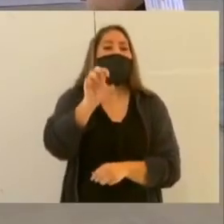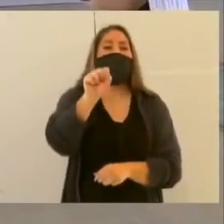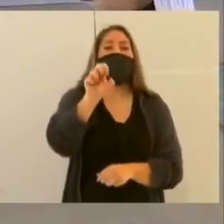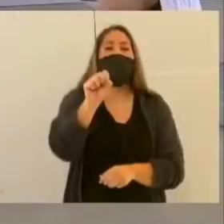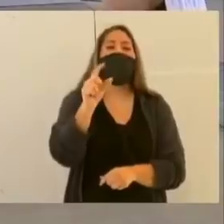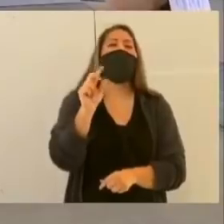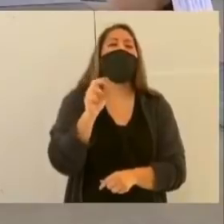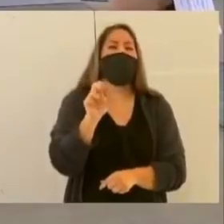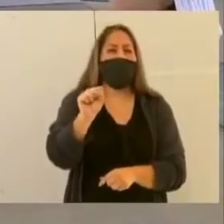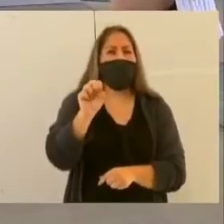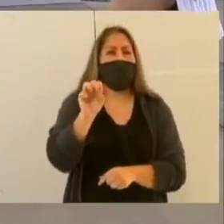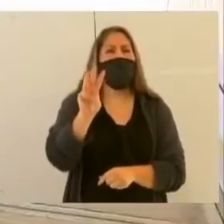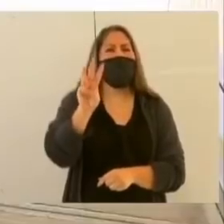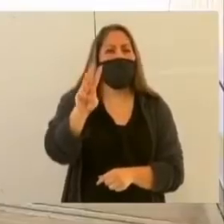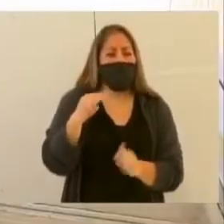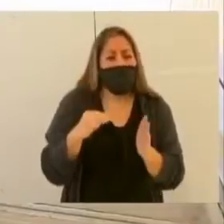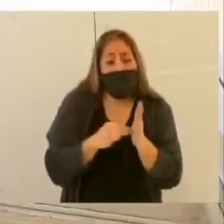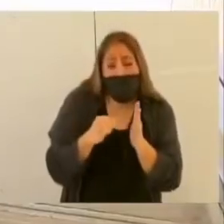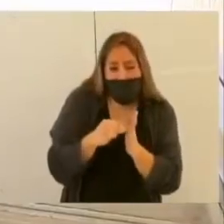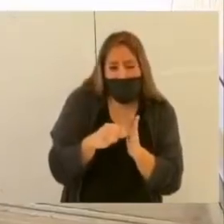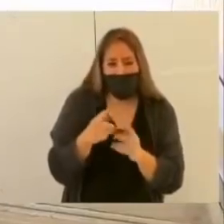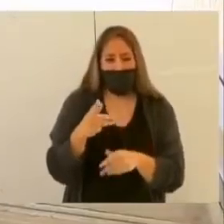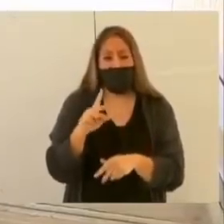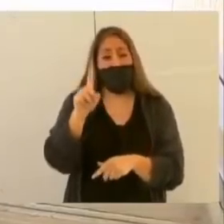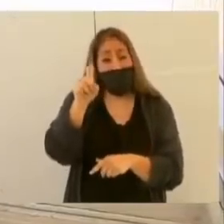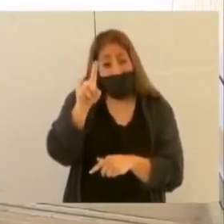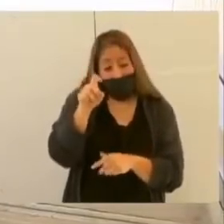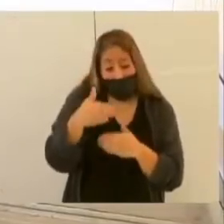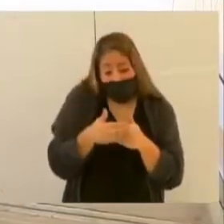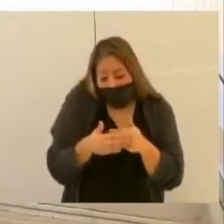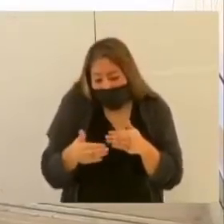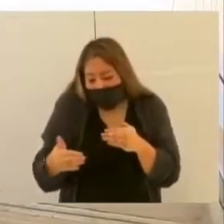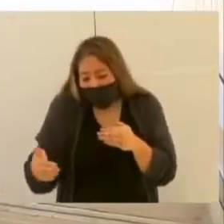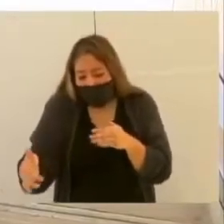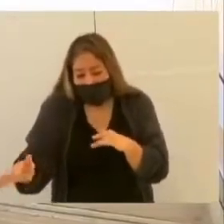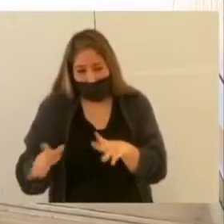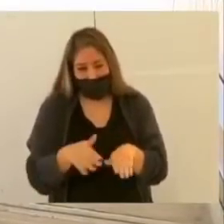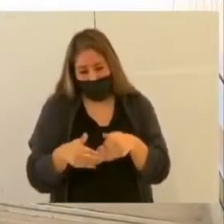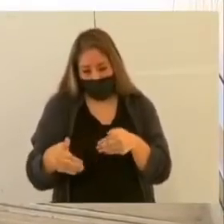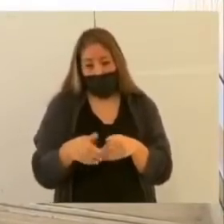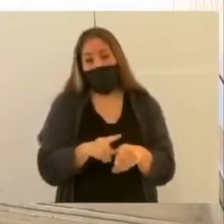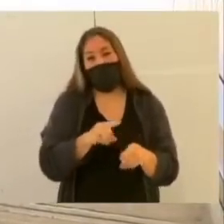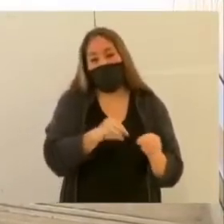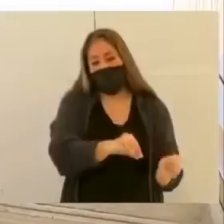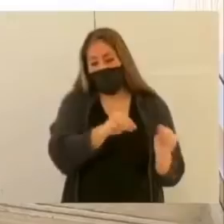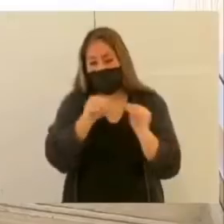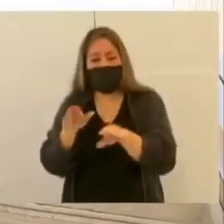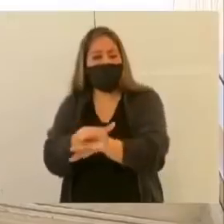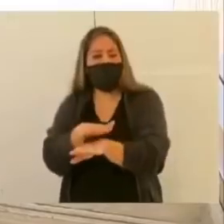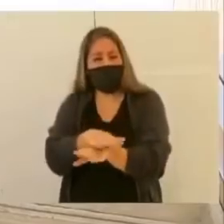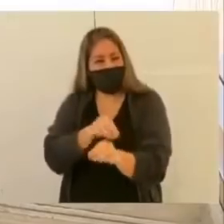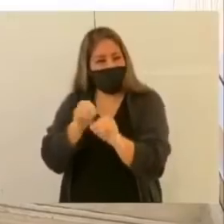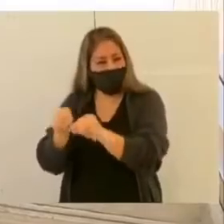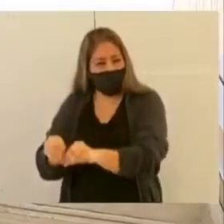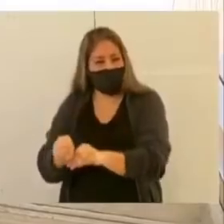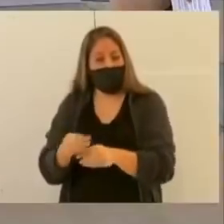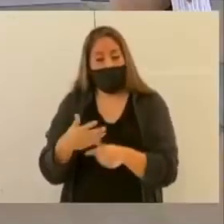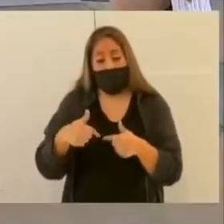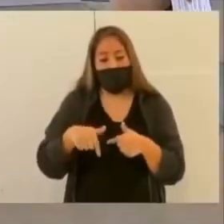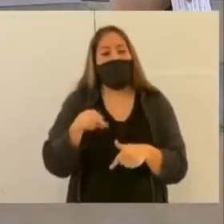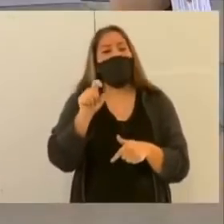cúbicos, más lo que se pueda transferir del 2021. Entre el 2021 y